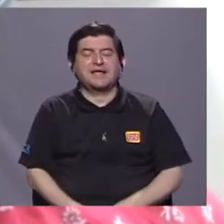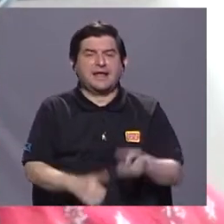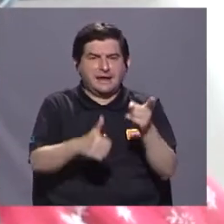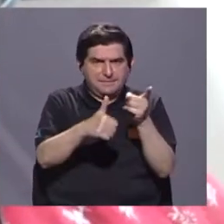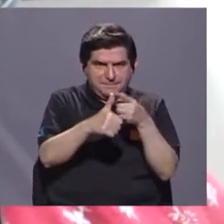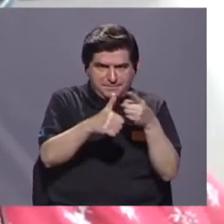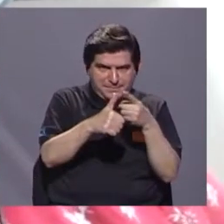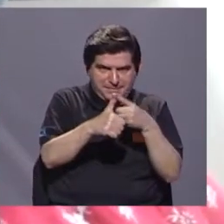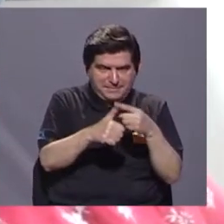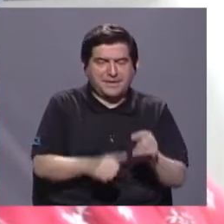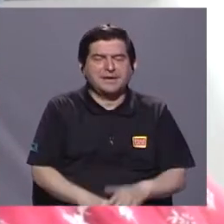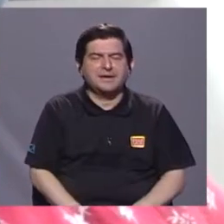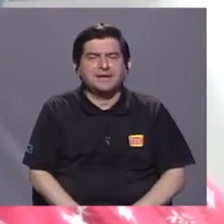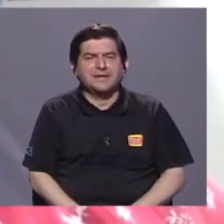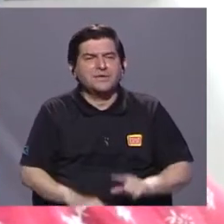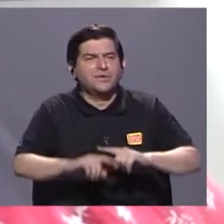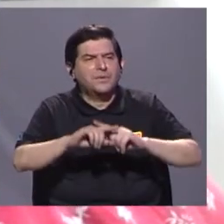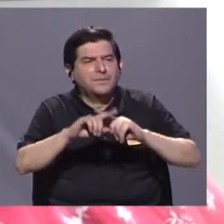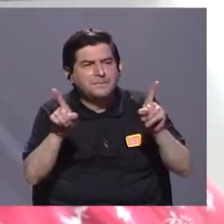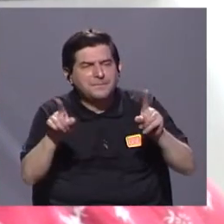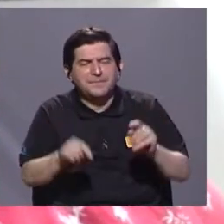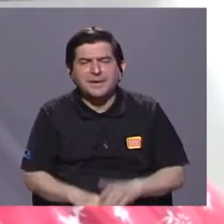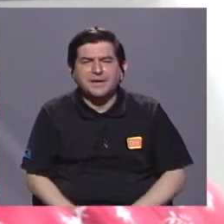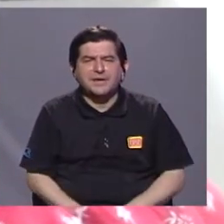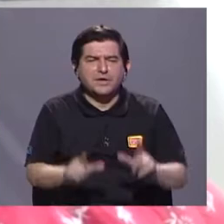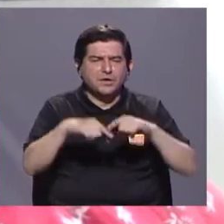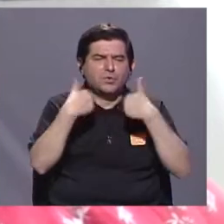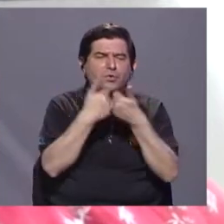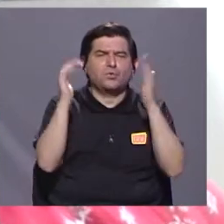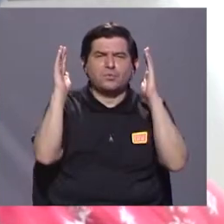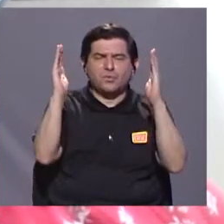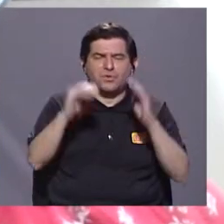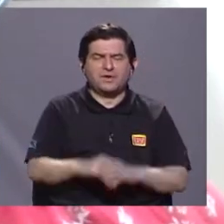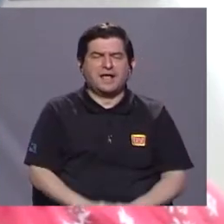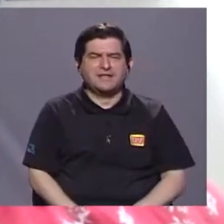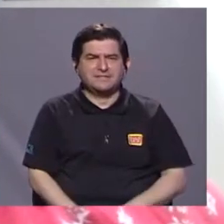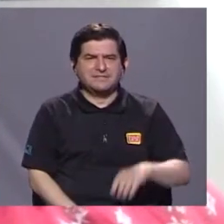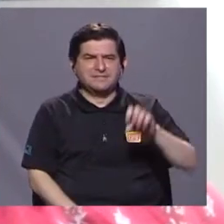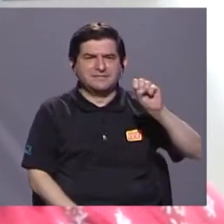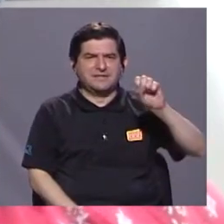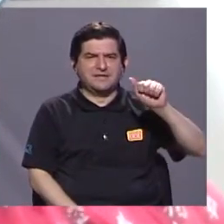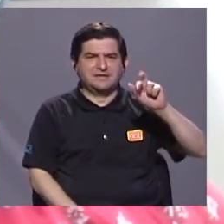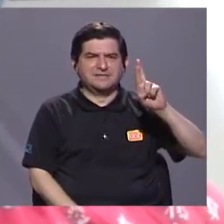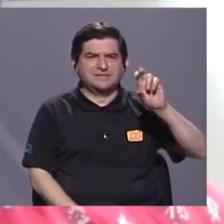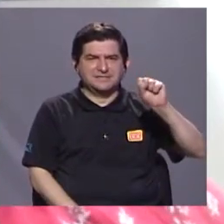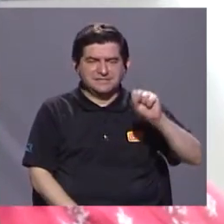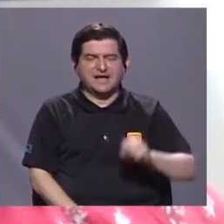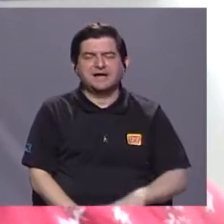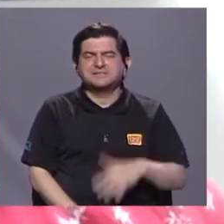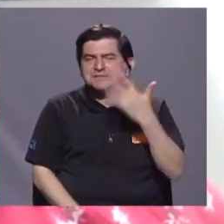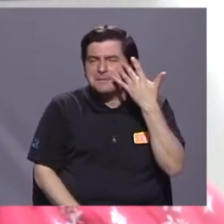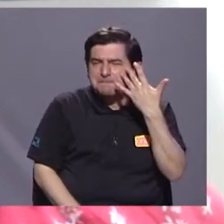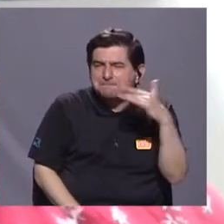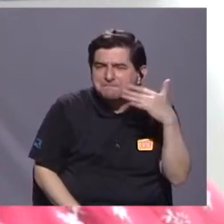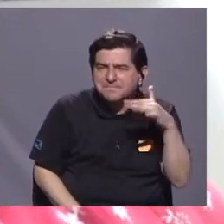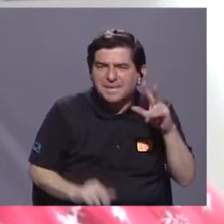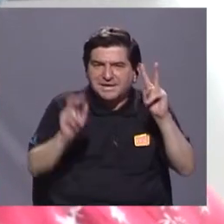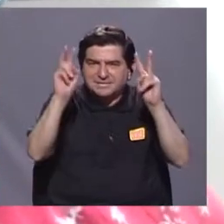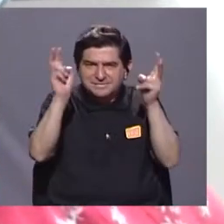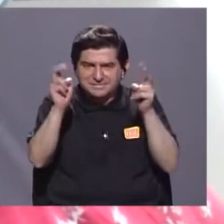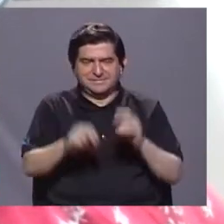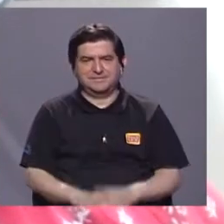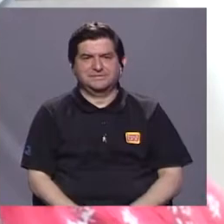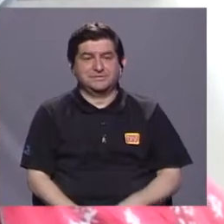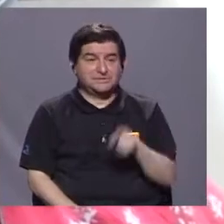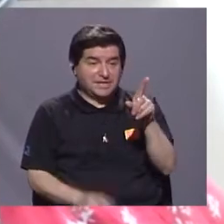mayor pero hay un conjunto de virus muy grande que se llaman los sharks like o sea los parecidos a las aves que